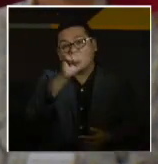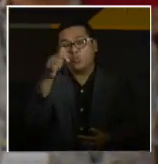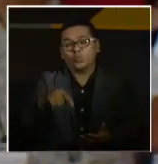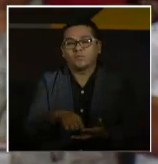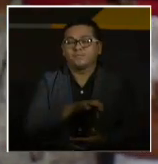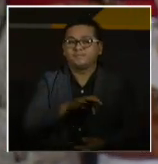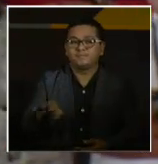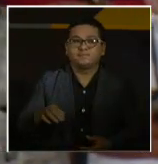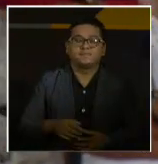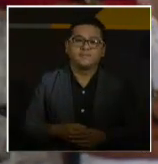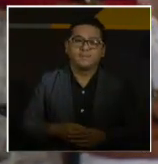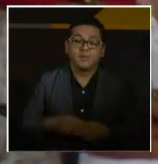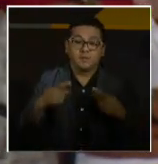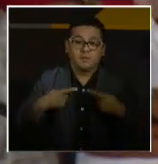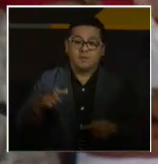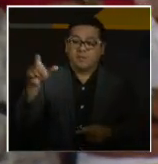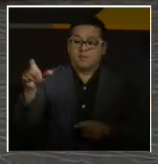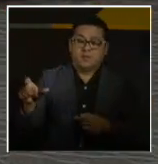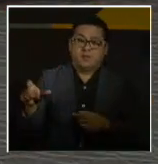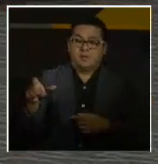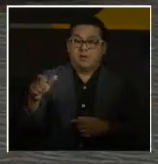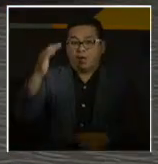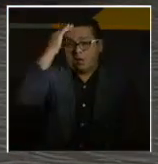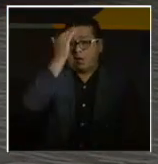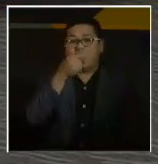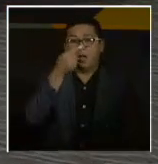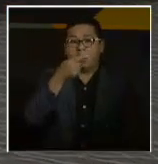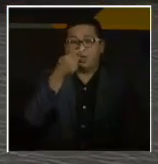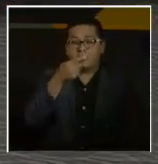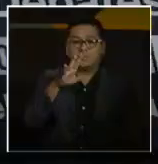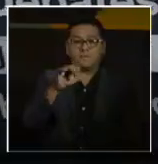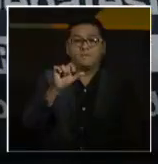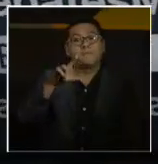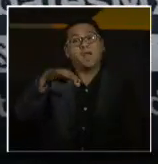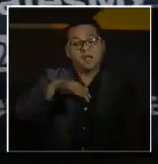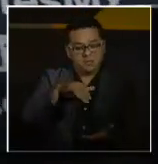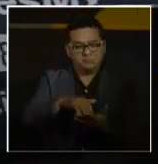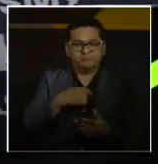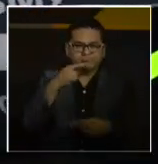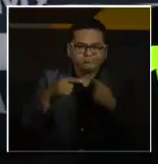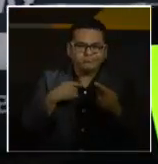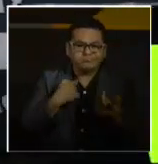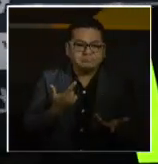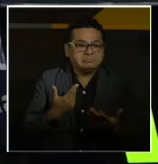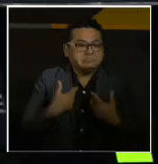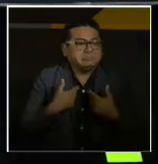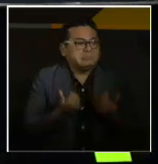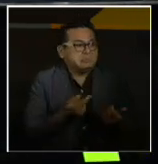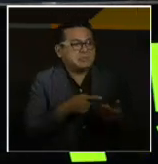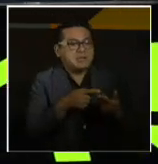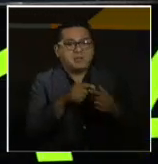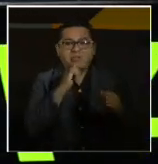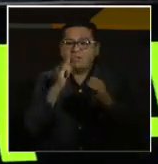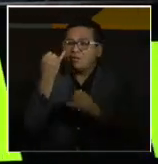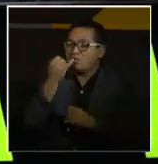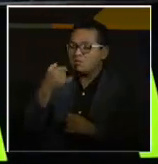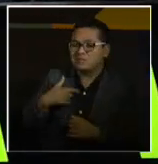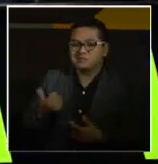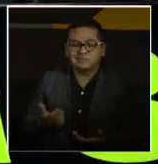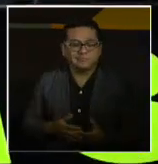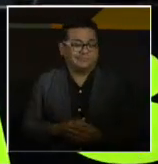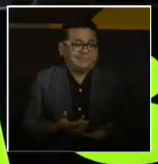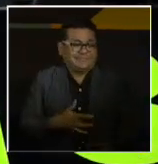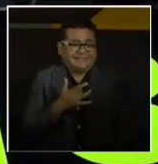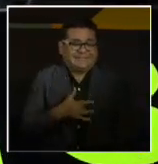lado, también tenemos a las personas que son mayablantes, que llegan a una agencia del Ministerio Público y no encuentran quien hable su idioma y que en lugar